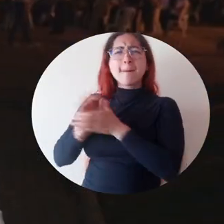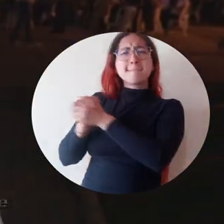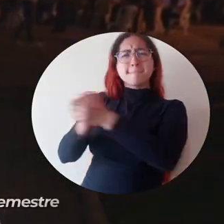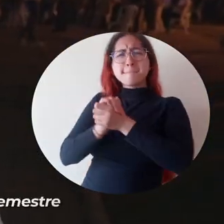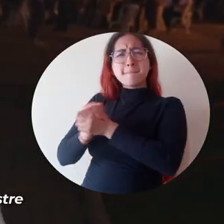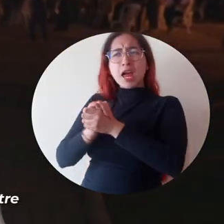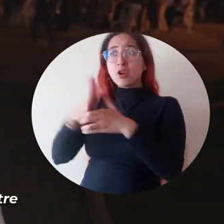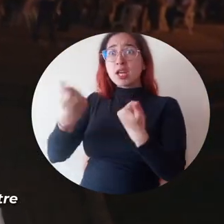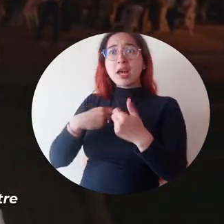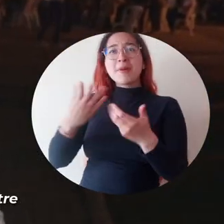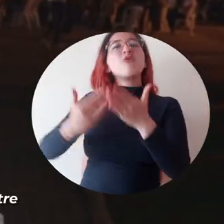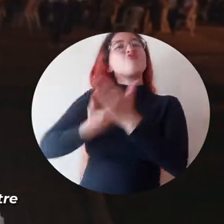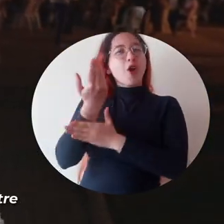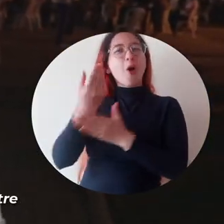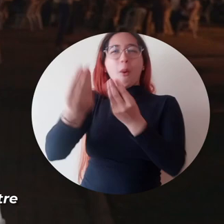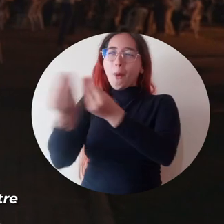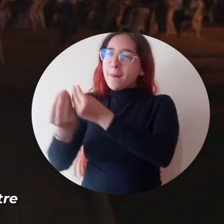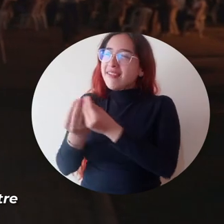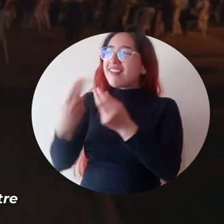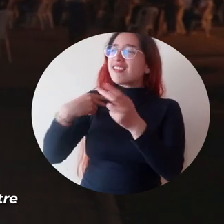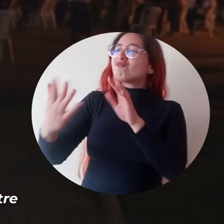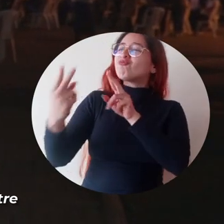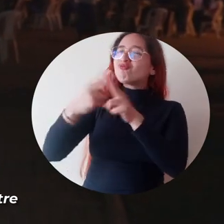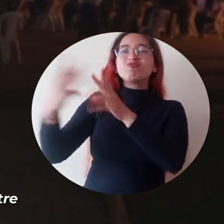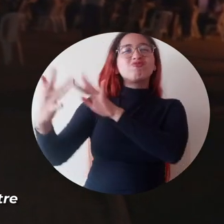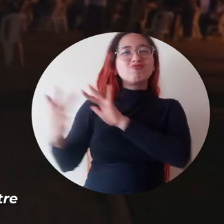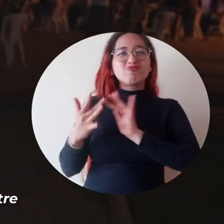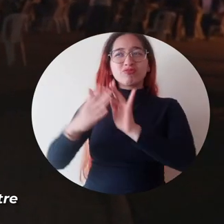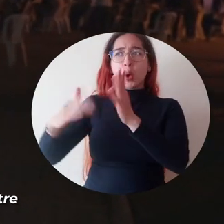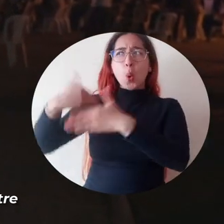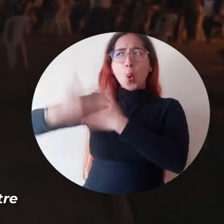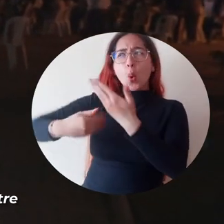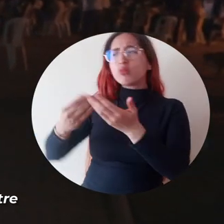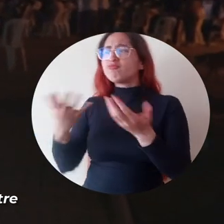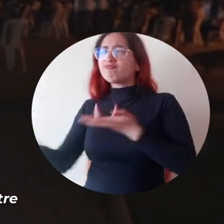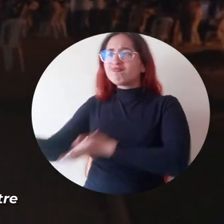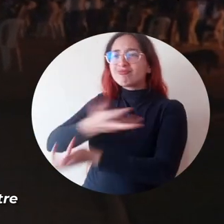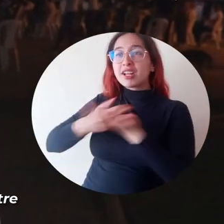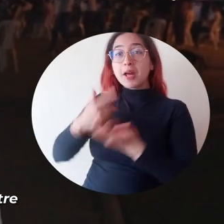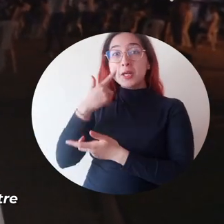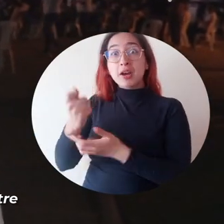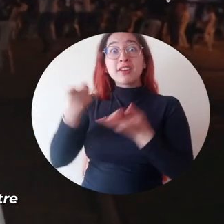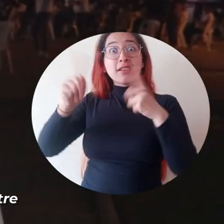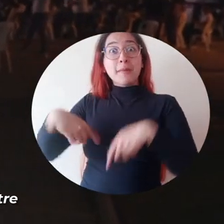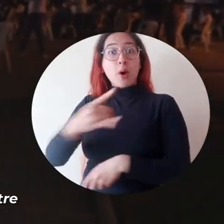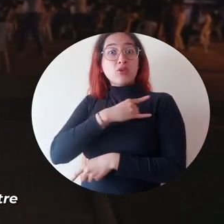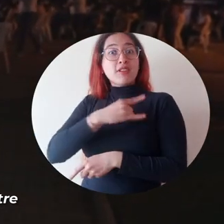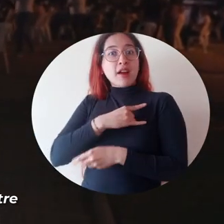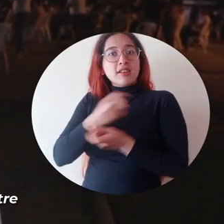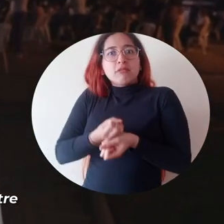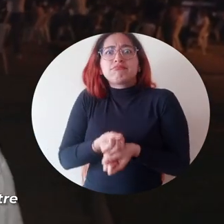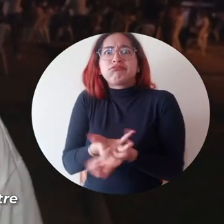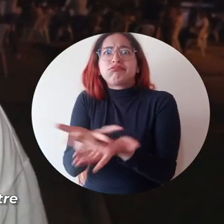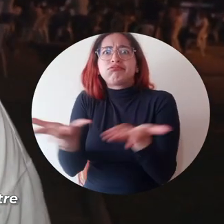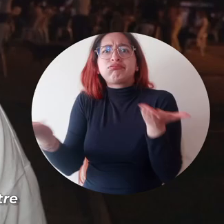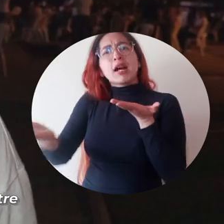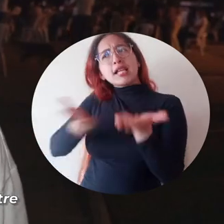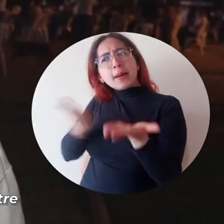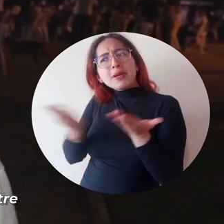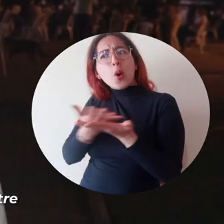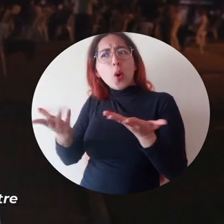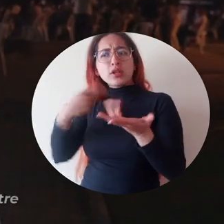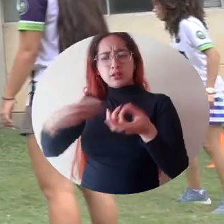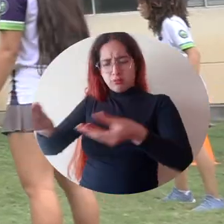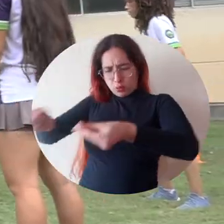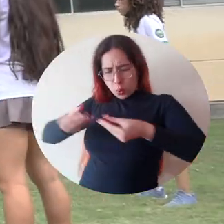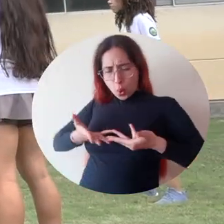con los que estamos conociendo en estos momentos. Y los servicios que ofrece la universidad me parecen increíbles y súper